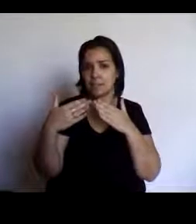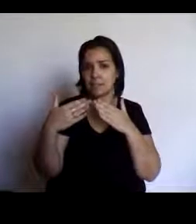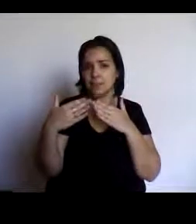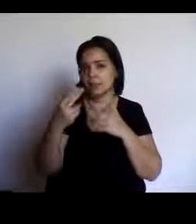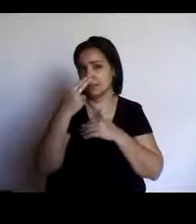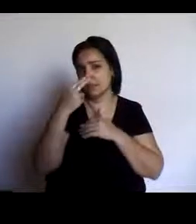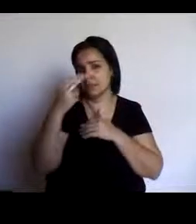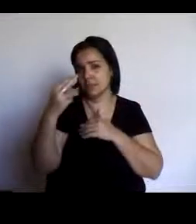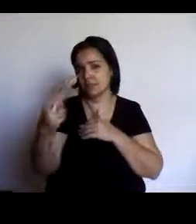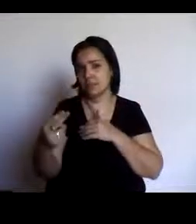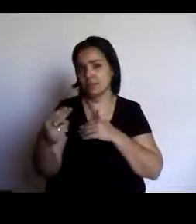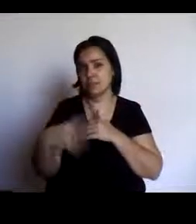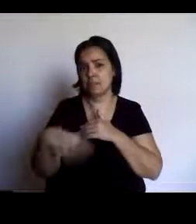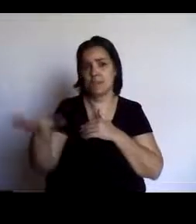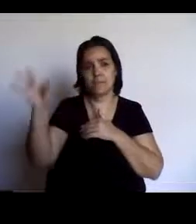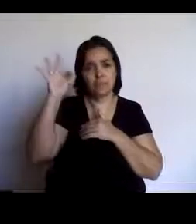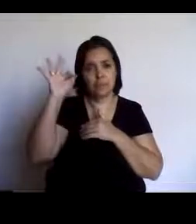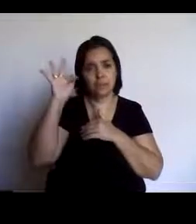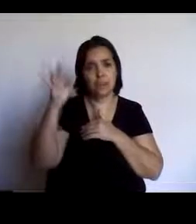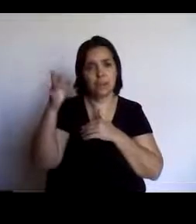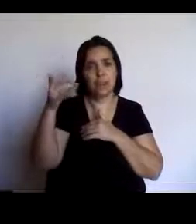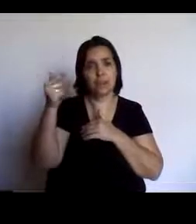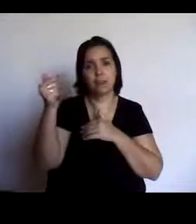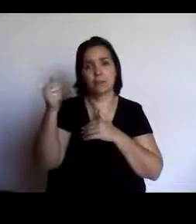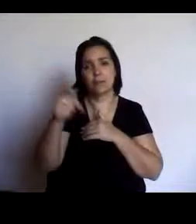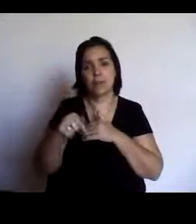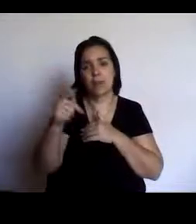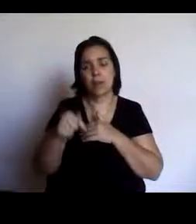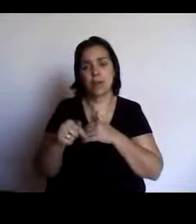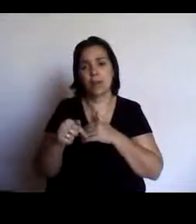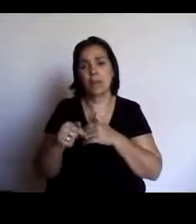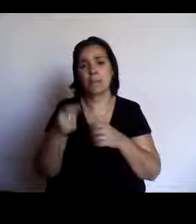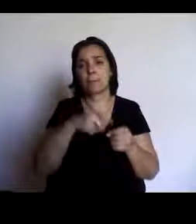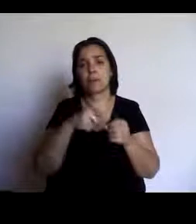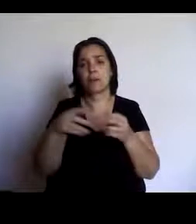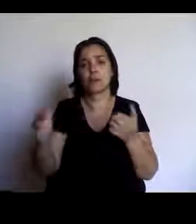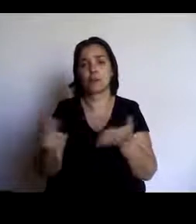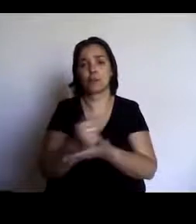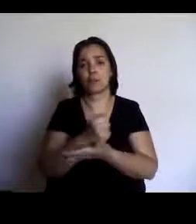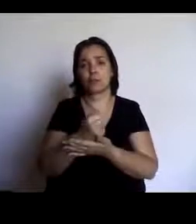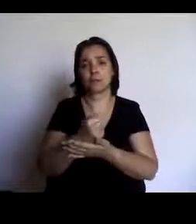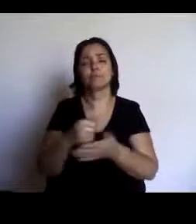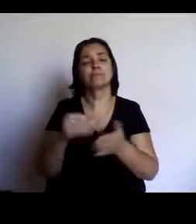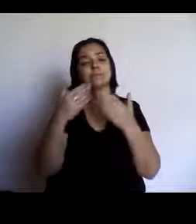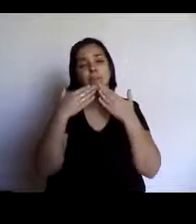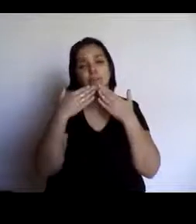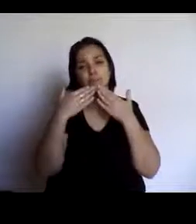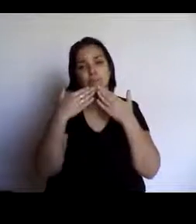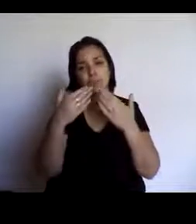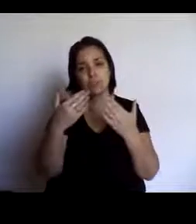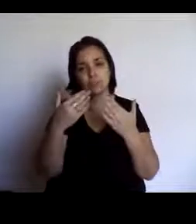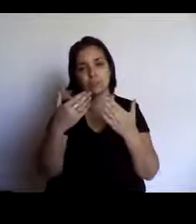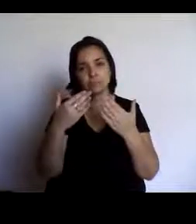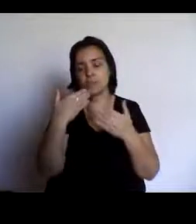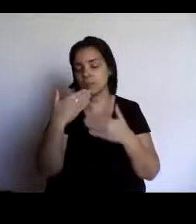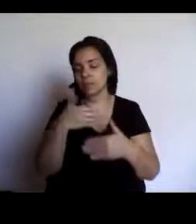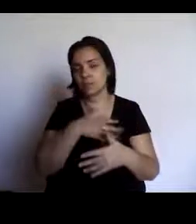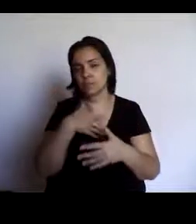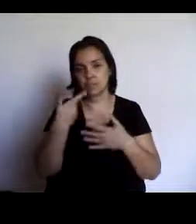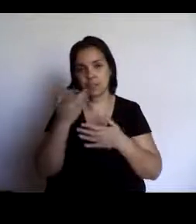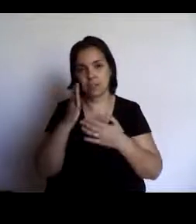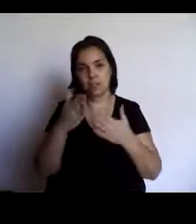y el poder participar con todos vosotros. Muchísimas gracias y quedo a vuestra disposición. Gracias.